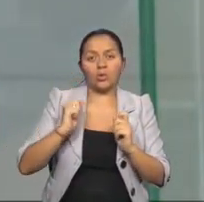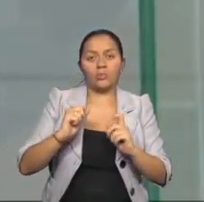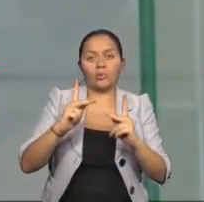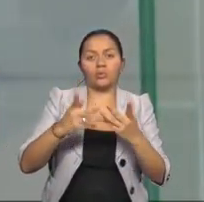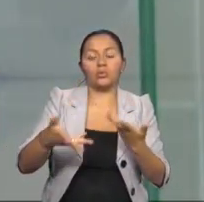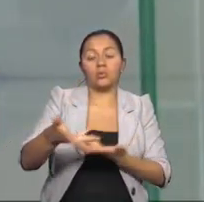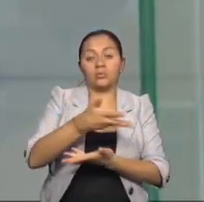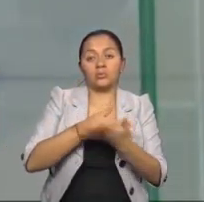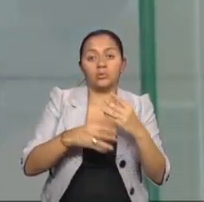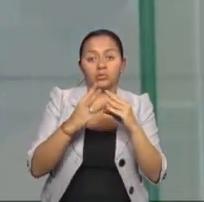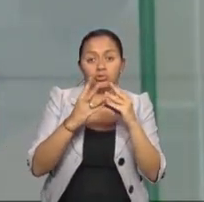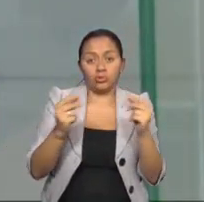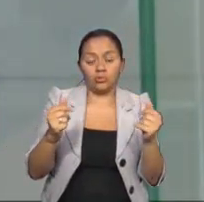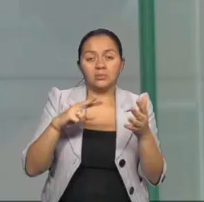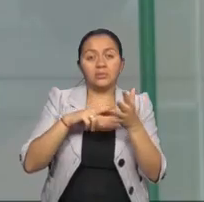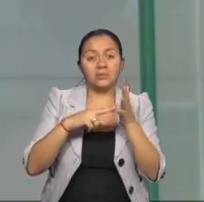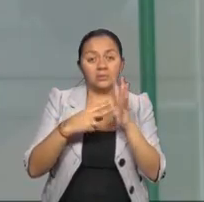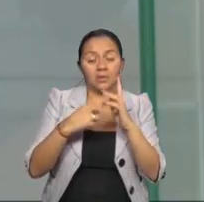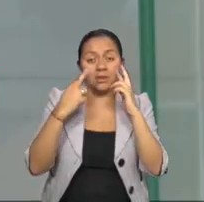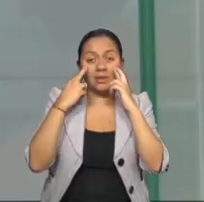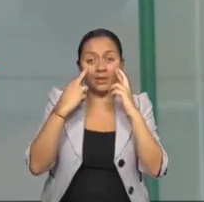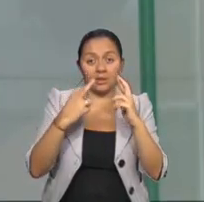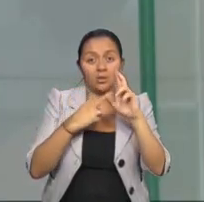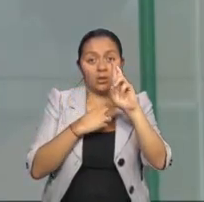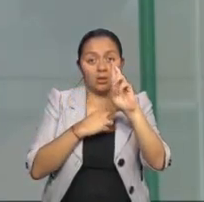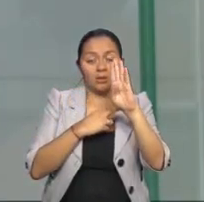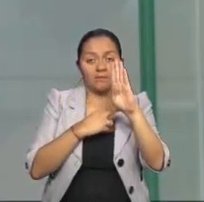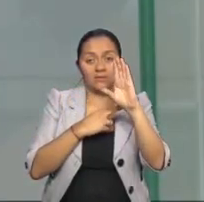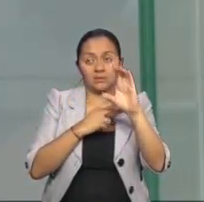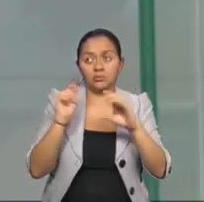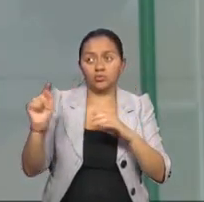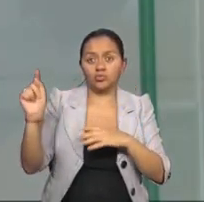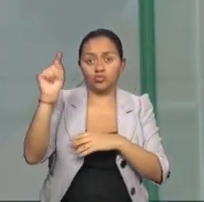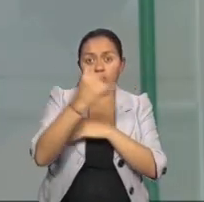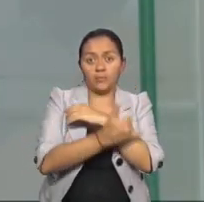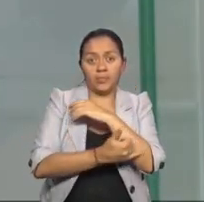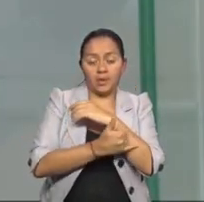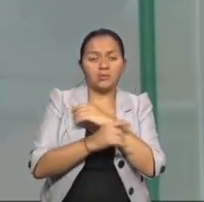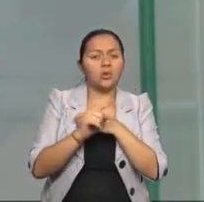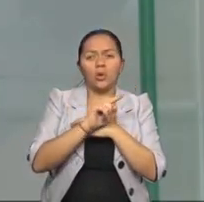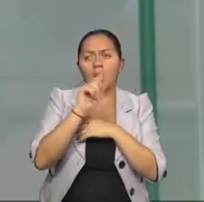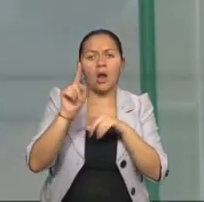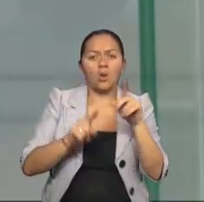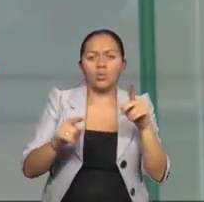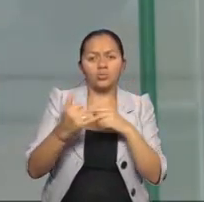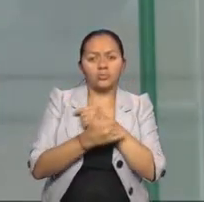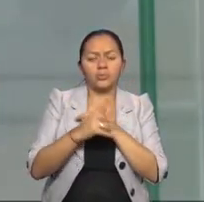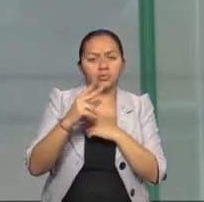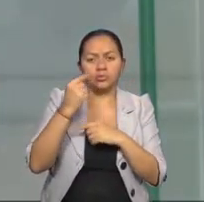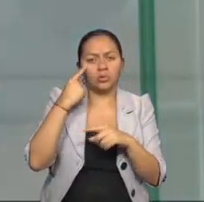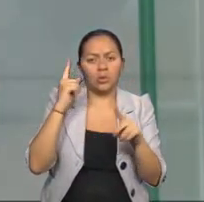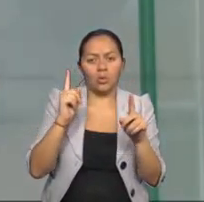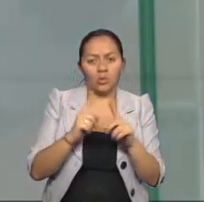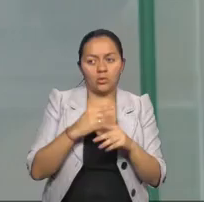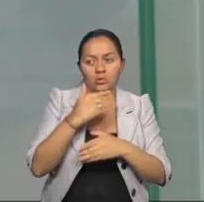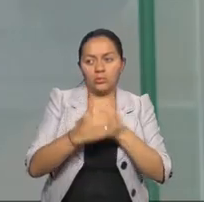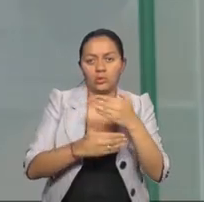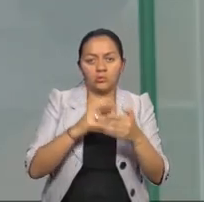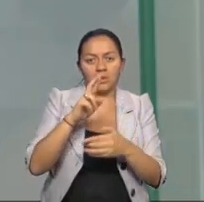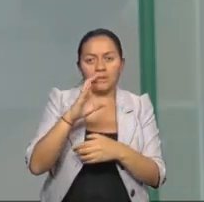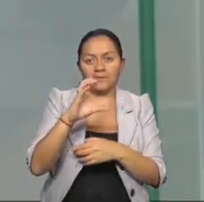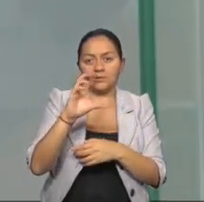está reconocido el rbc en muchos países o todavía es un proceso que está por reconocer como un proceso